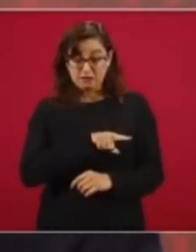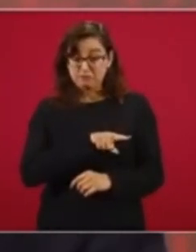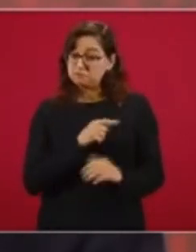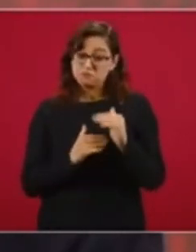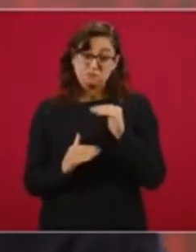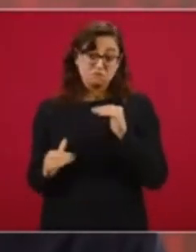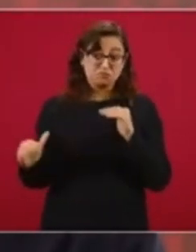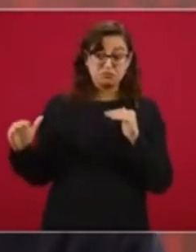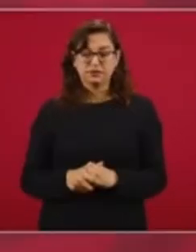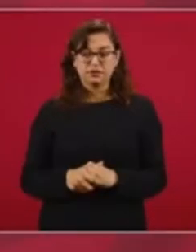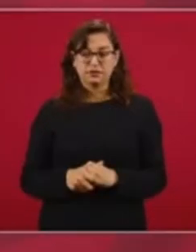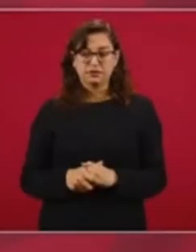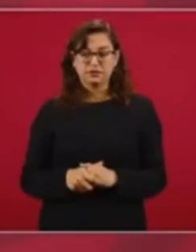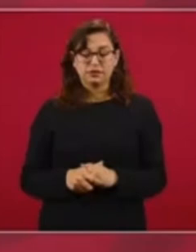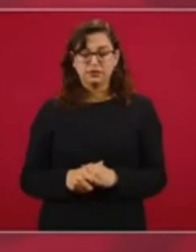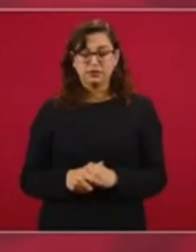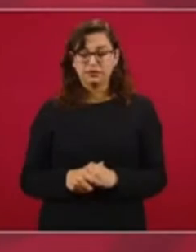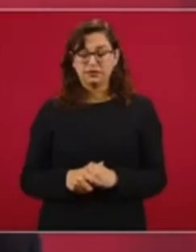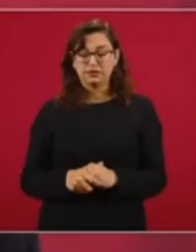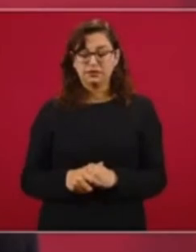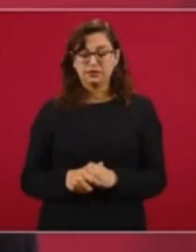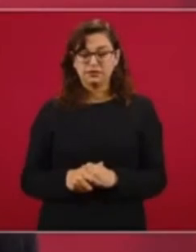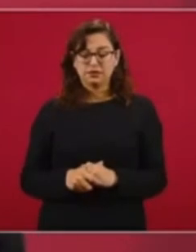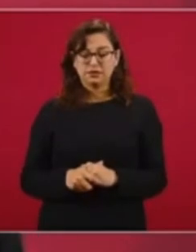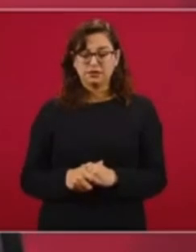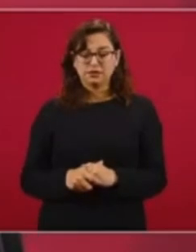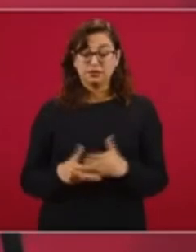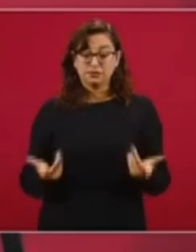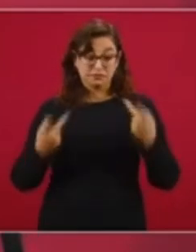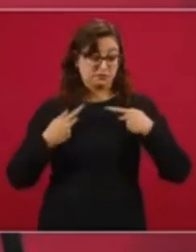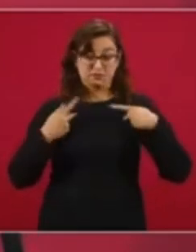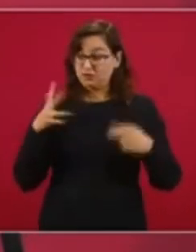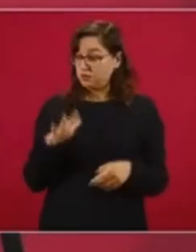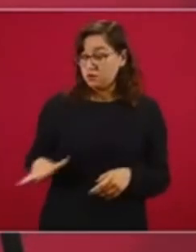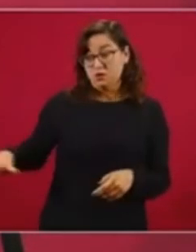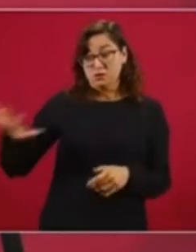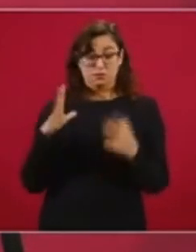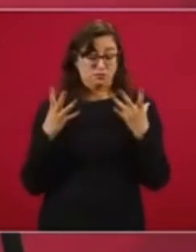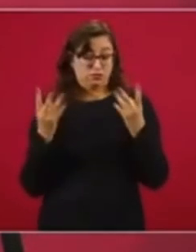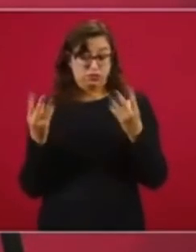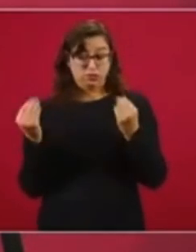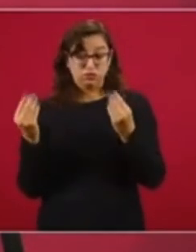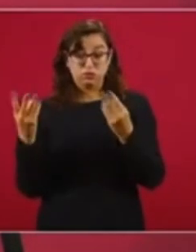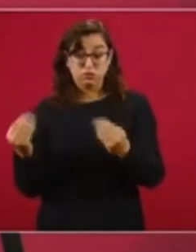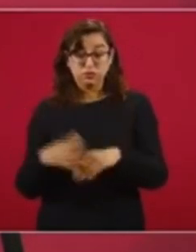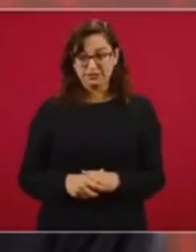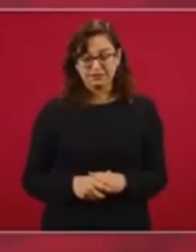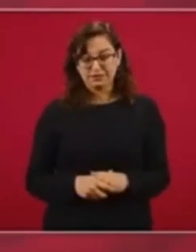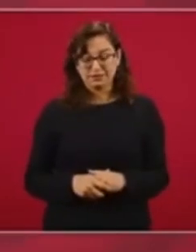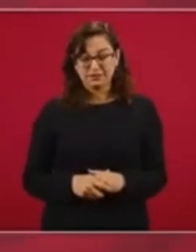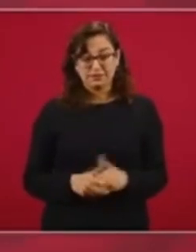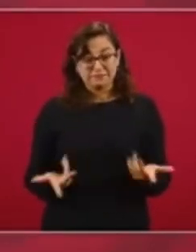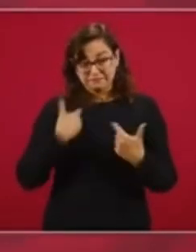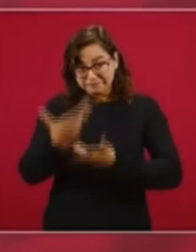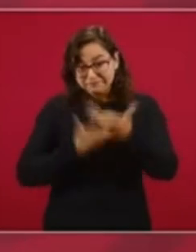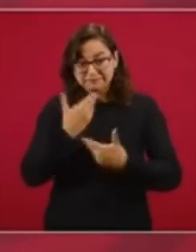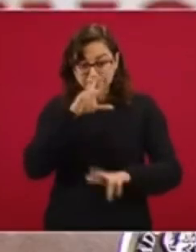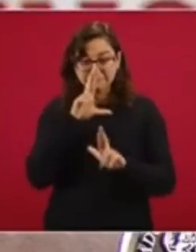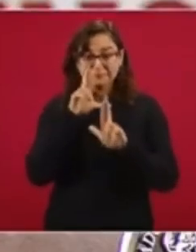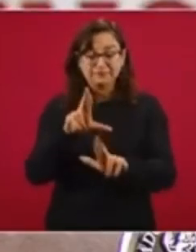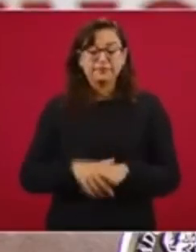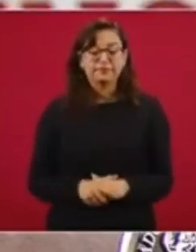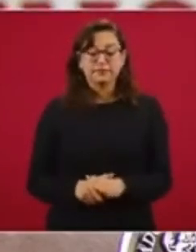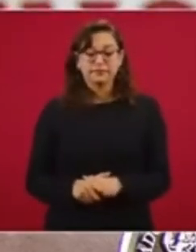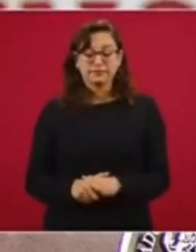está hasta arriba. O sea, es mucho pueblo para tan pocos dirigentes. Que no hay